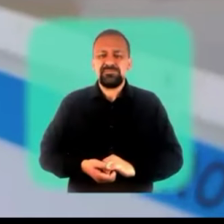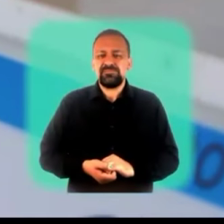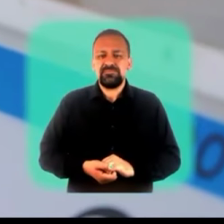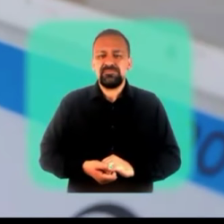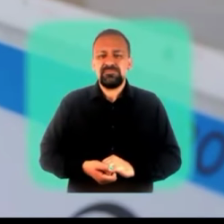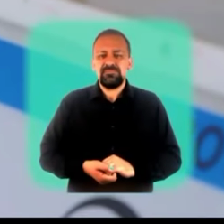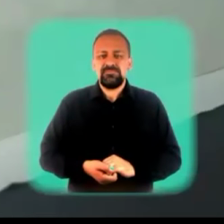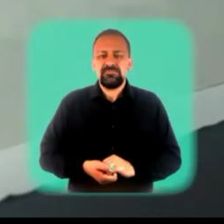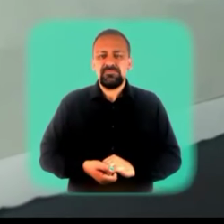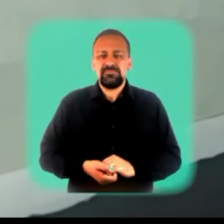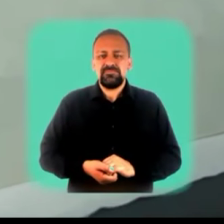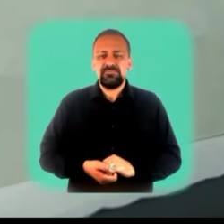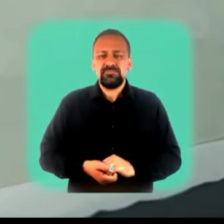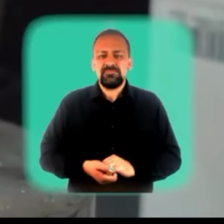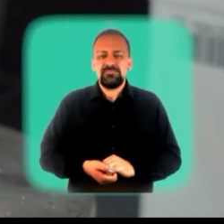individuo.